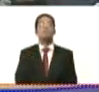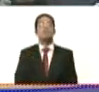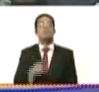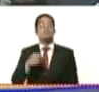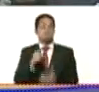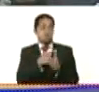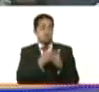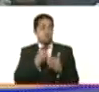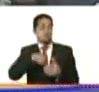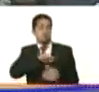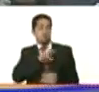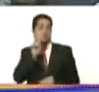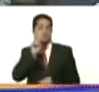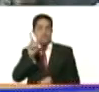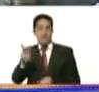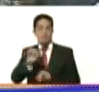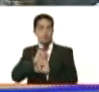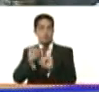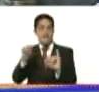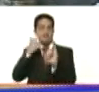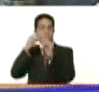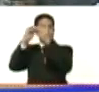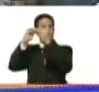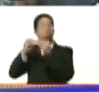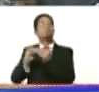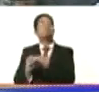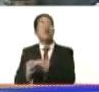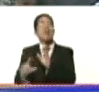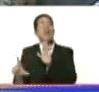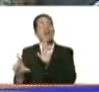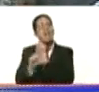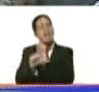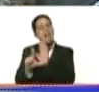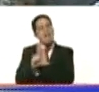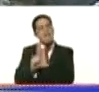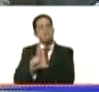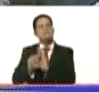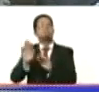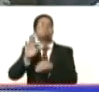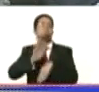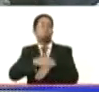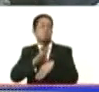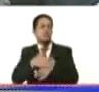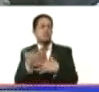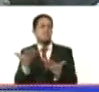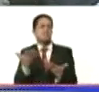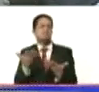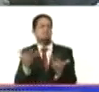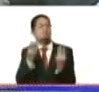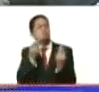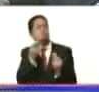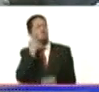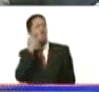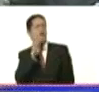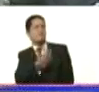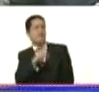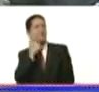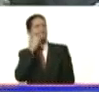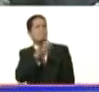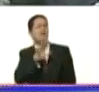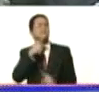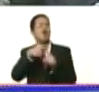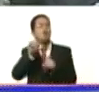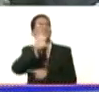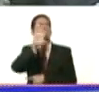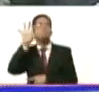visto reformar nuestra ley orgánica a razón de las amenazas que se han cernido sobre la patria.